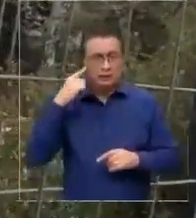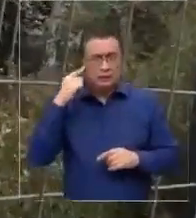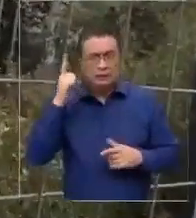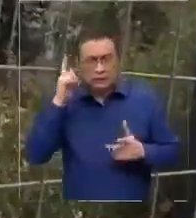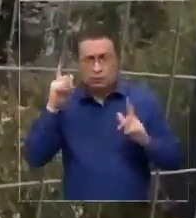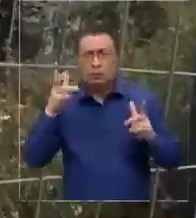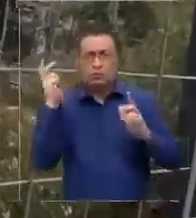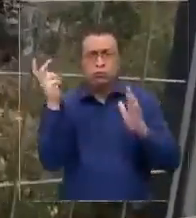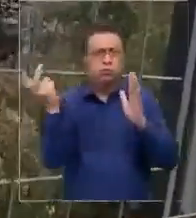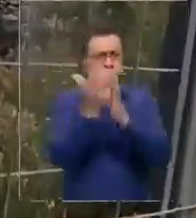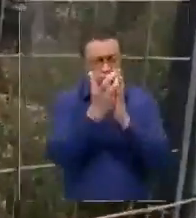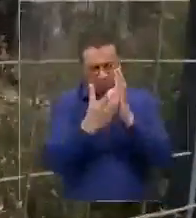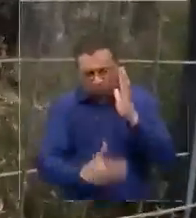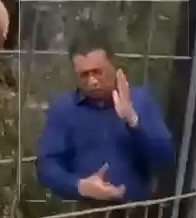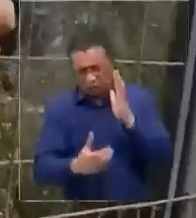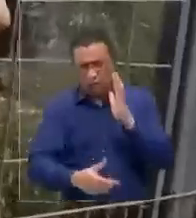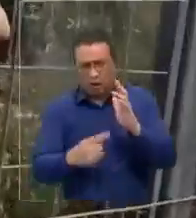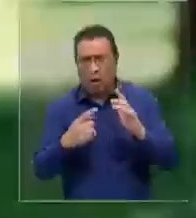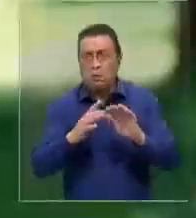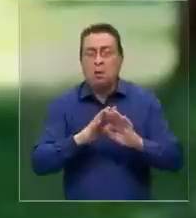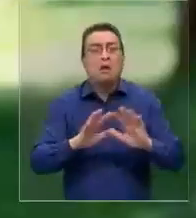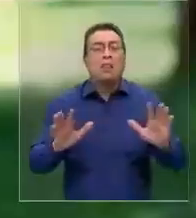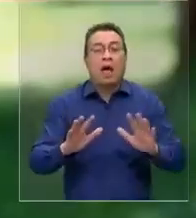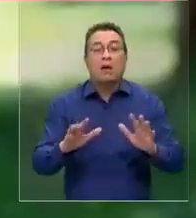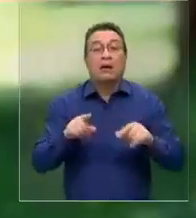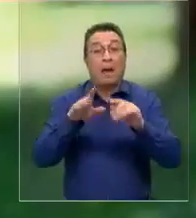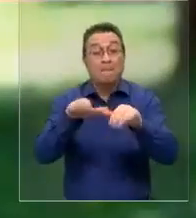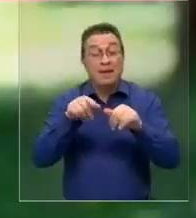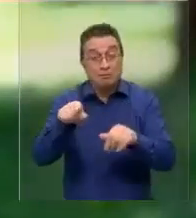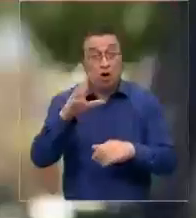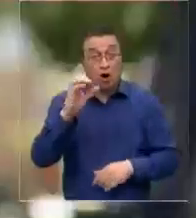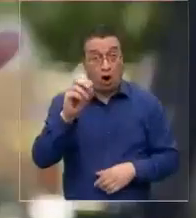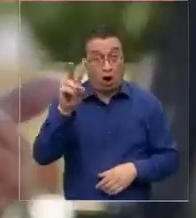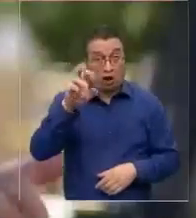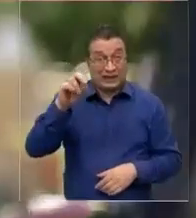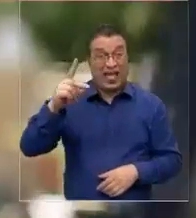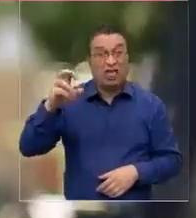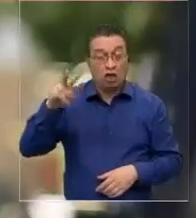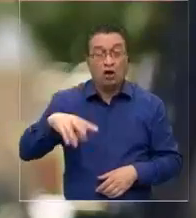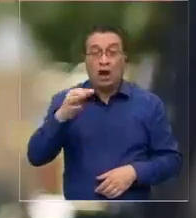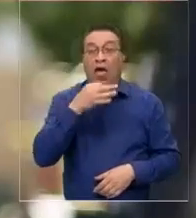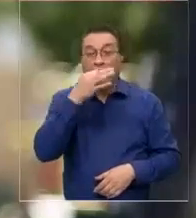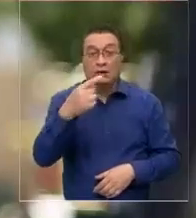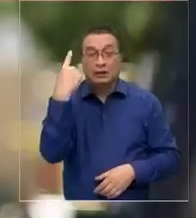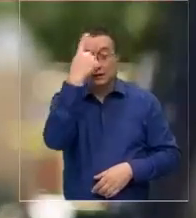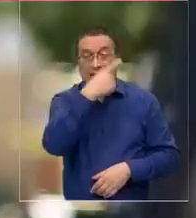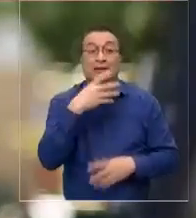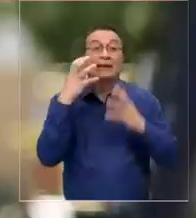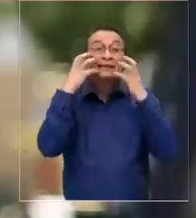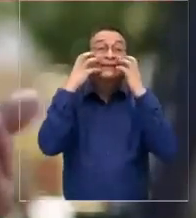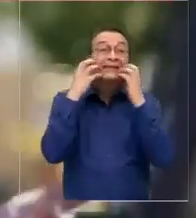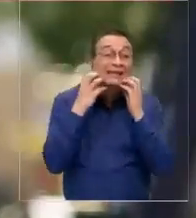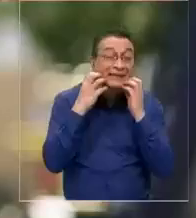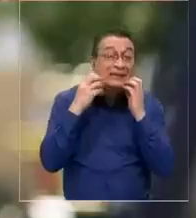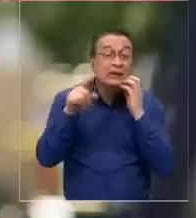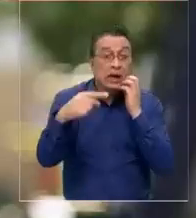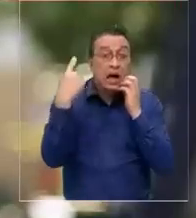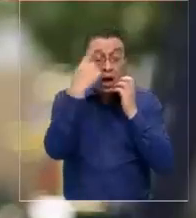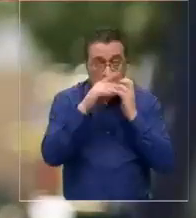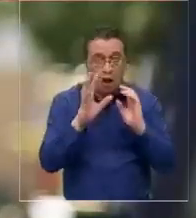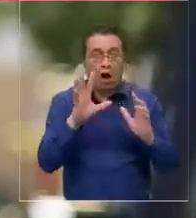cosas que cayeron al suelo, pero más allá no. El mismo Sandón reconoce porque tenía la cara rajuñada, porque tenía